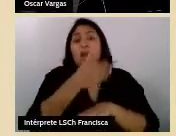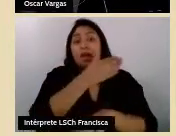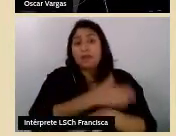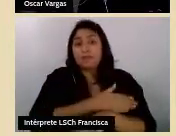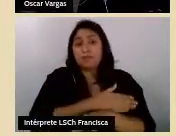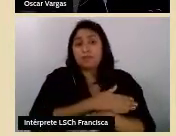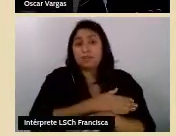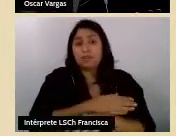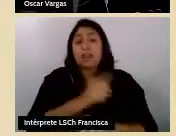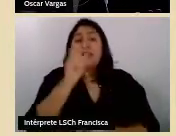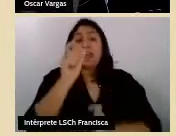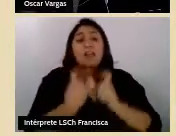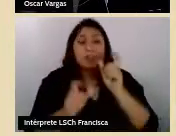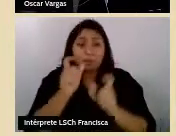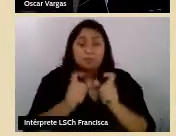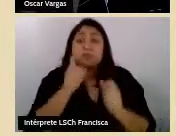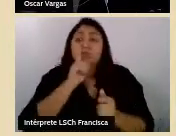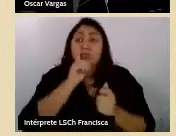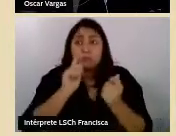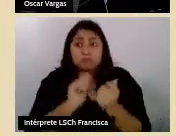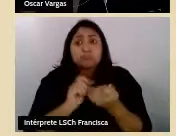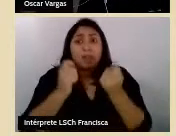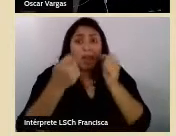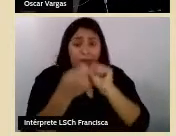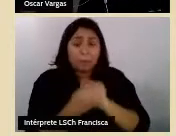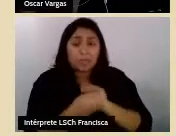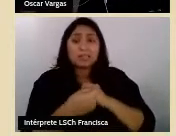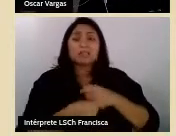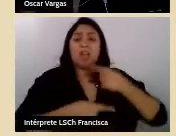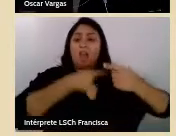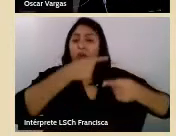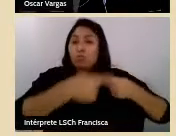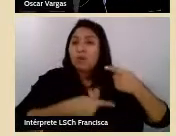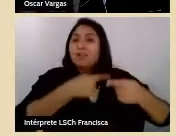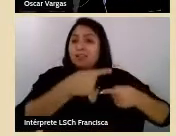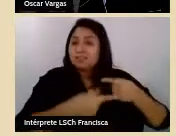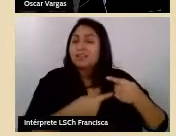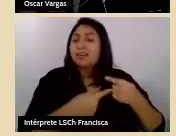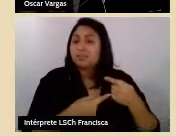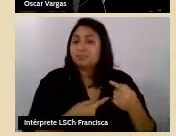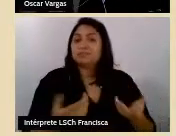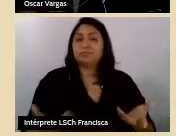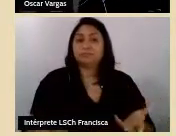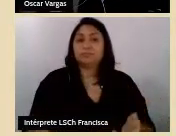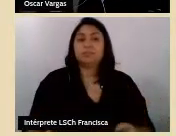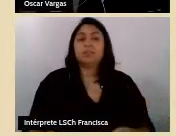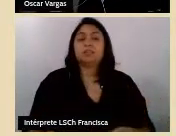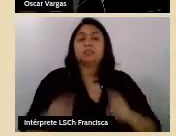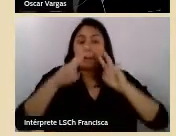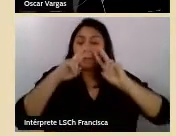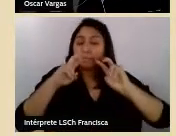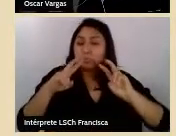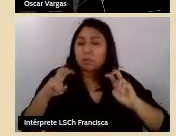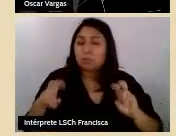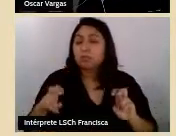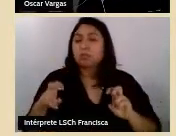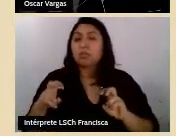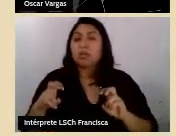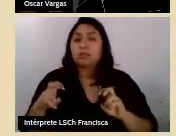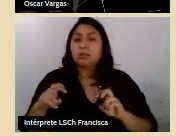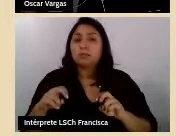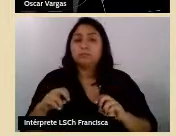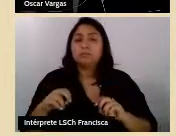las personas tuvieron que adaptarse y actualizarse, ¿ya? Se trata entonces de indagar y nuestra